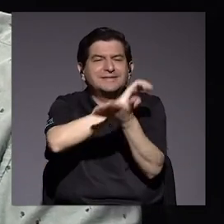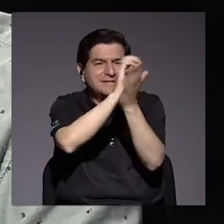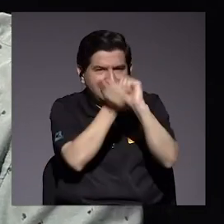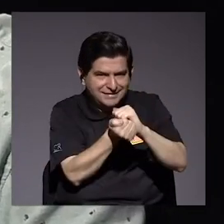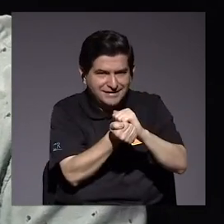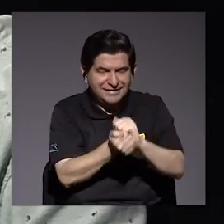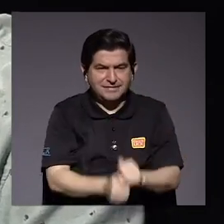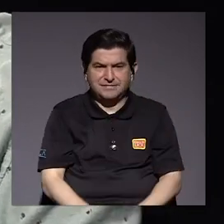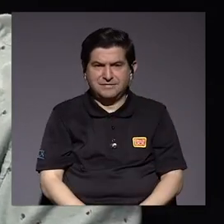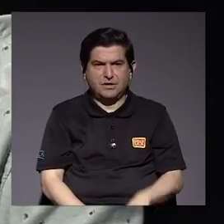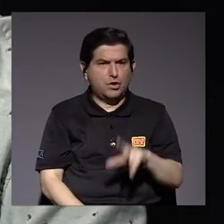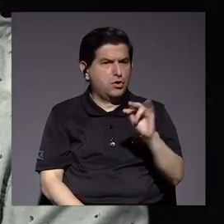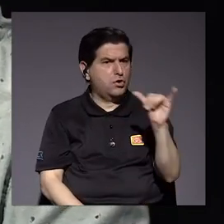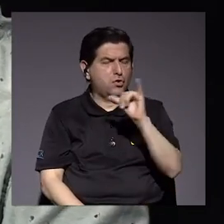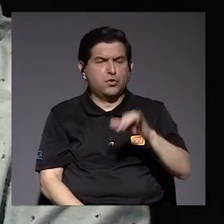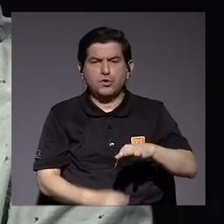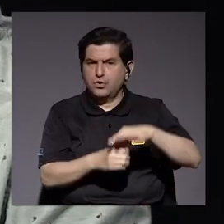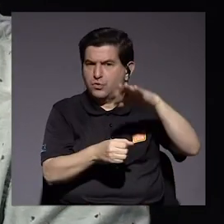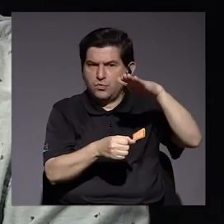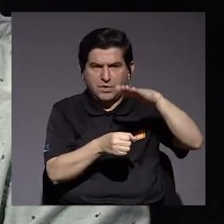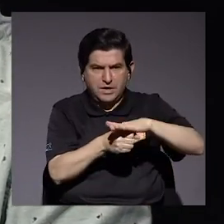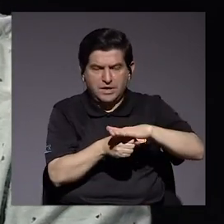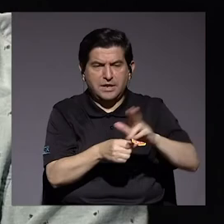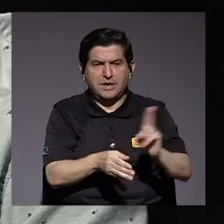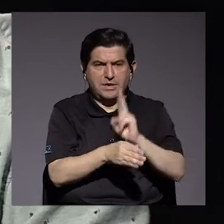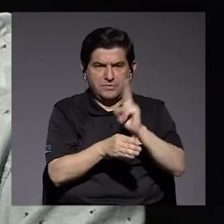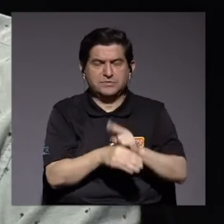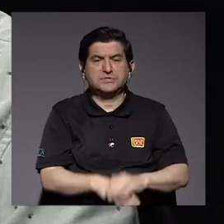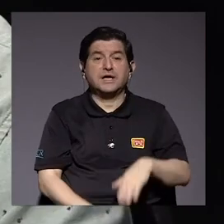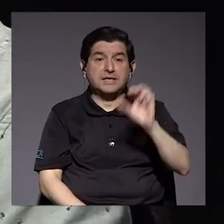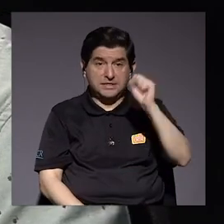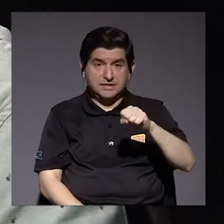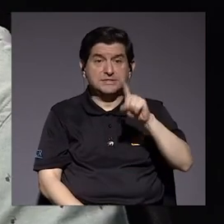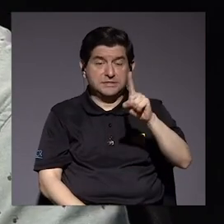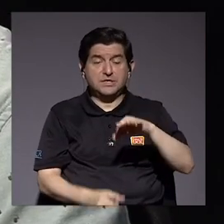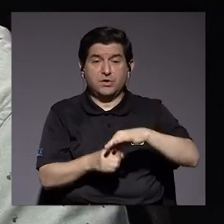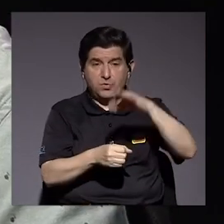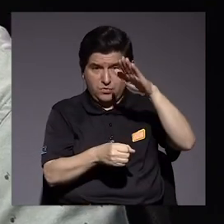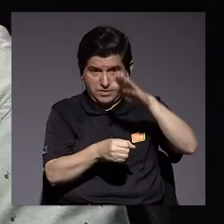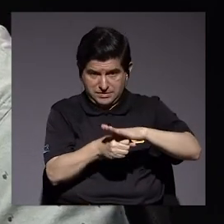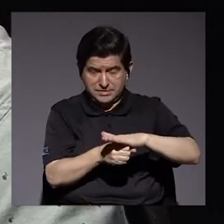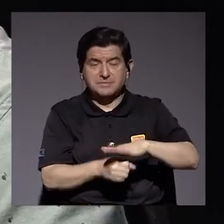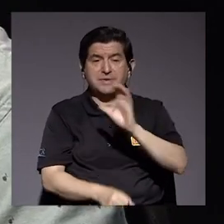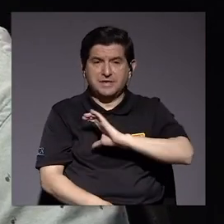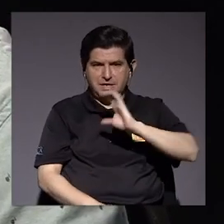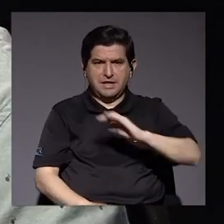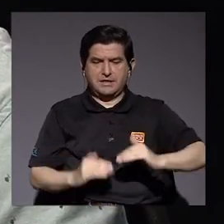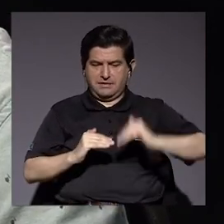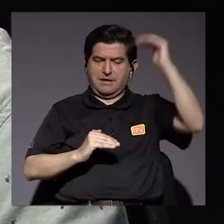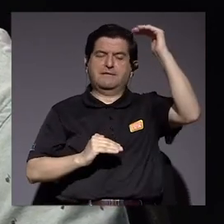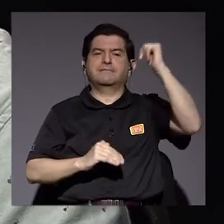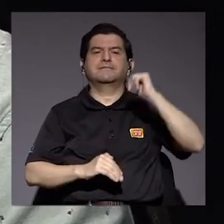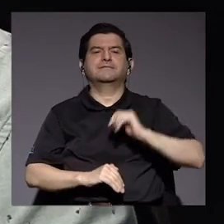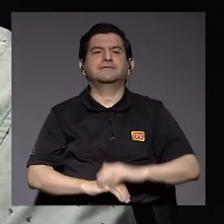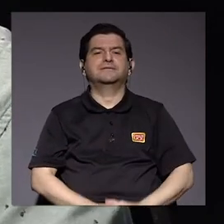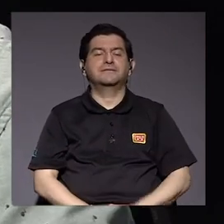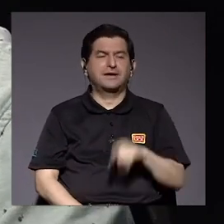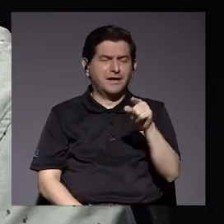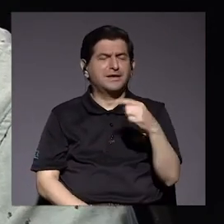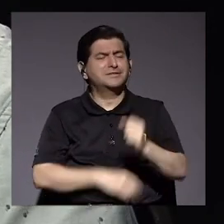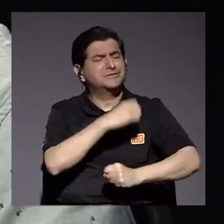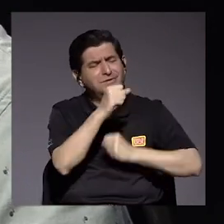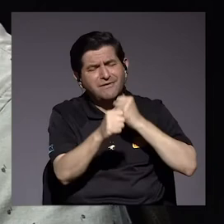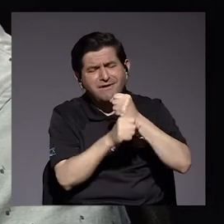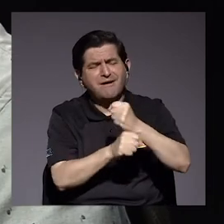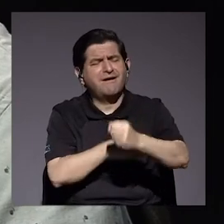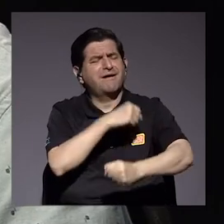le enseñamos que no es lo mismo usar un grano como semilla que utilizar una semilla de alta calidad. Uh-huh. Entonces, eso nos llevó